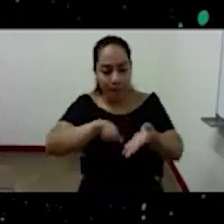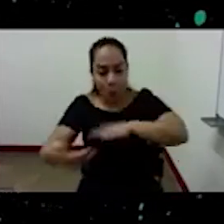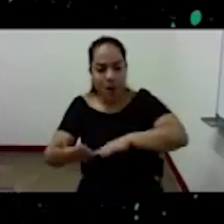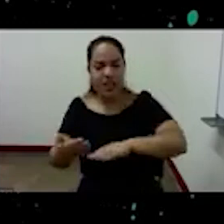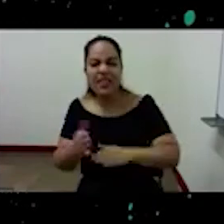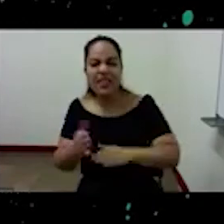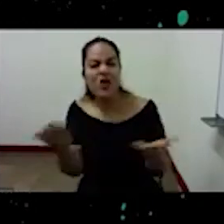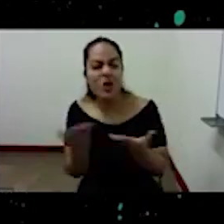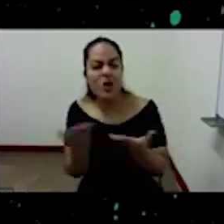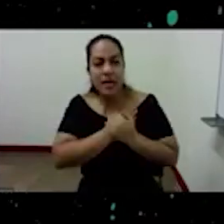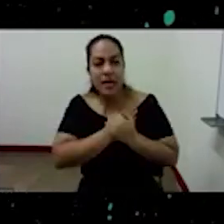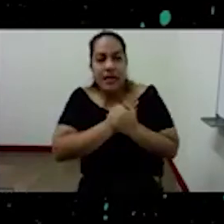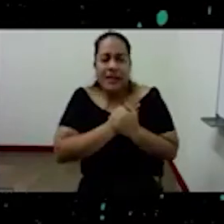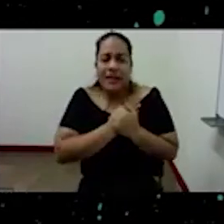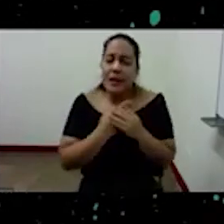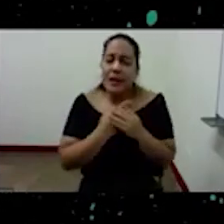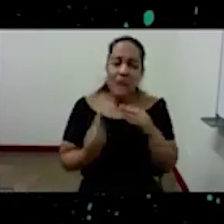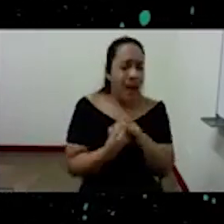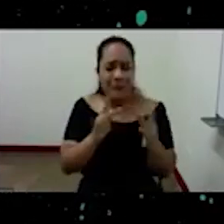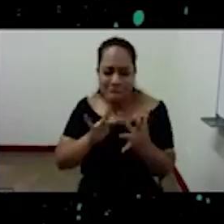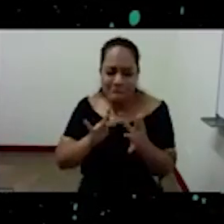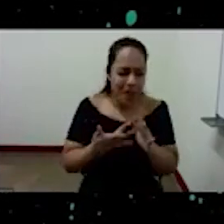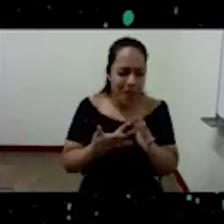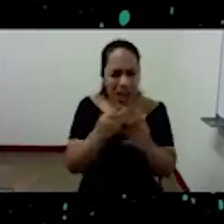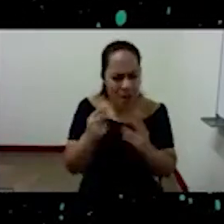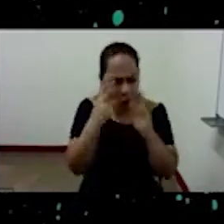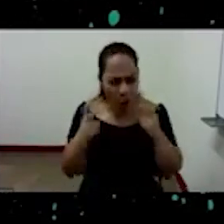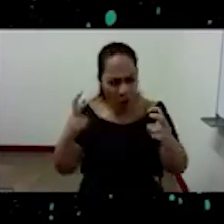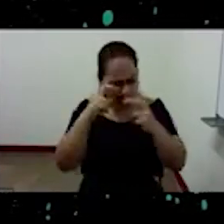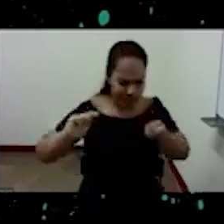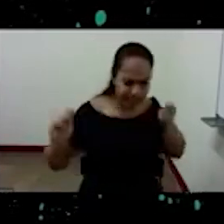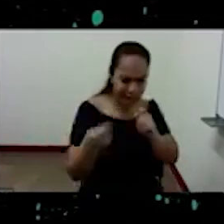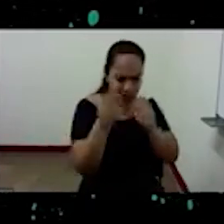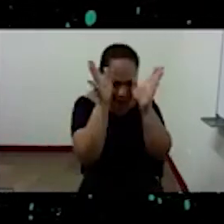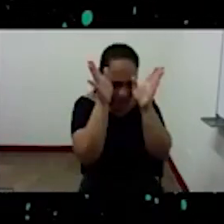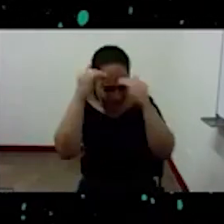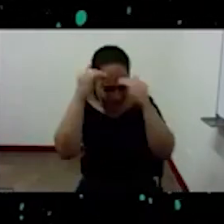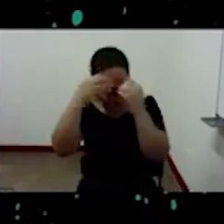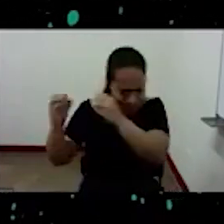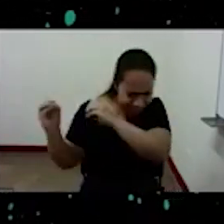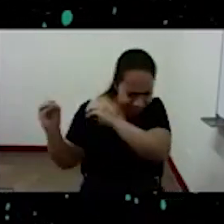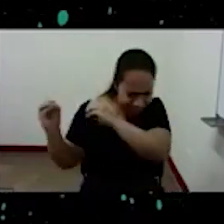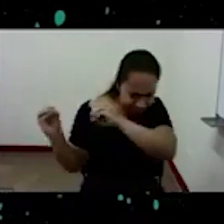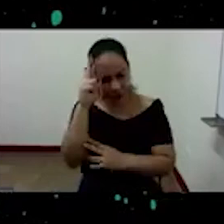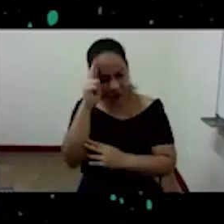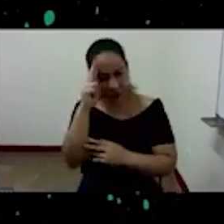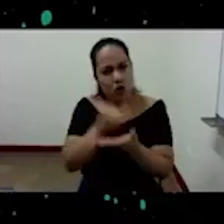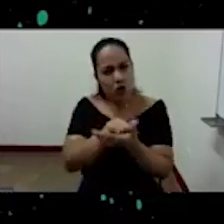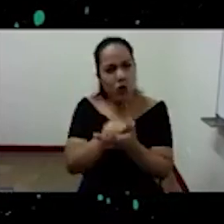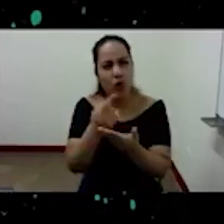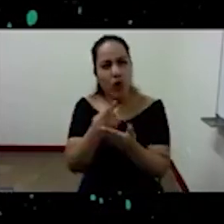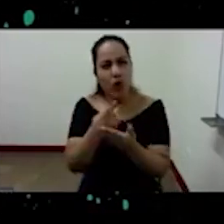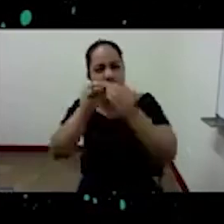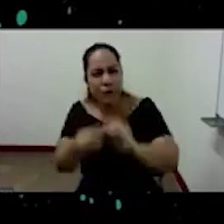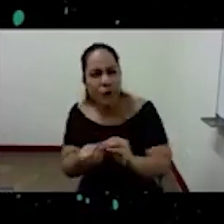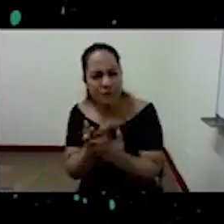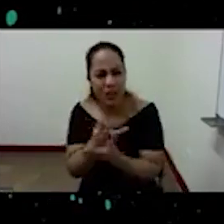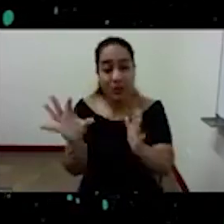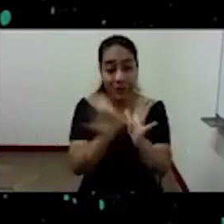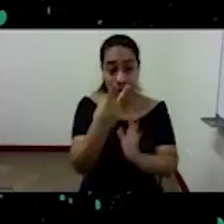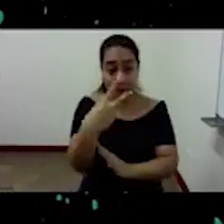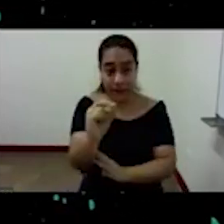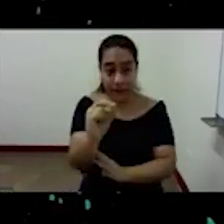un cambio de paradigma que difundió el conocimiento consciente y racional como un virus que en el siglo XX alcanzó